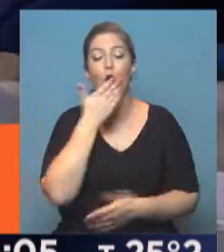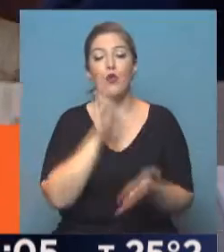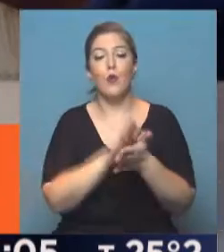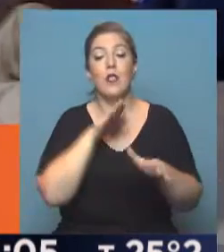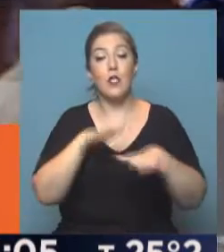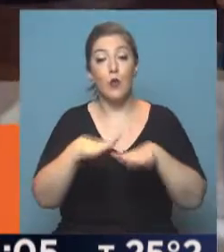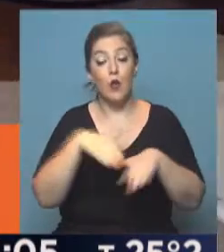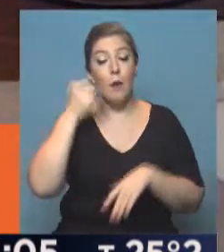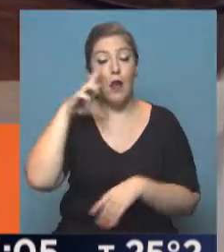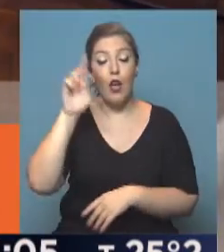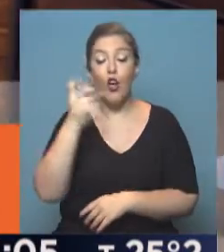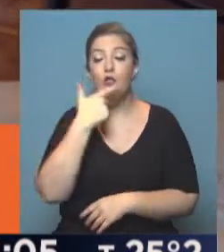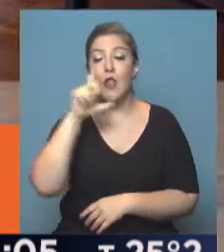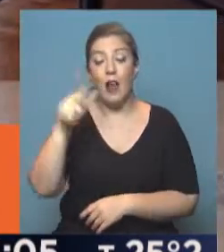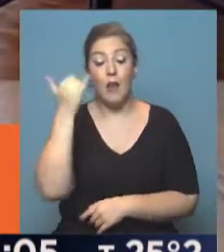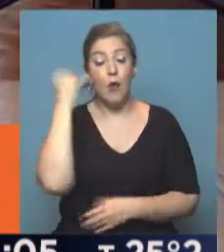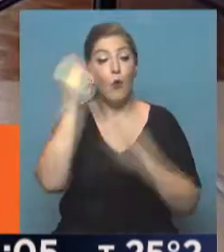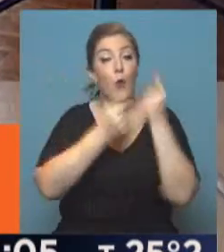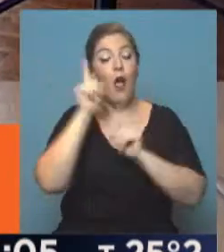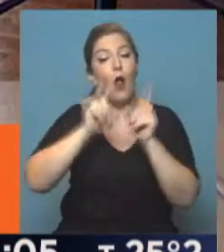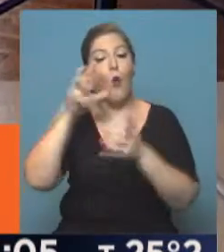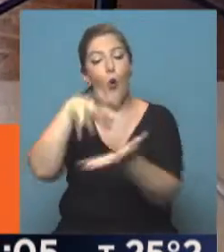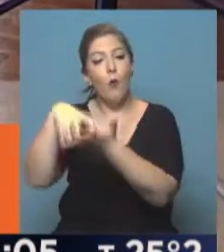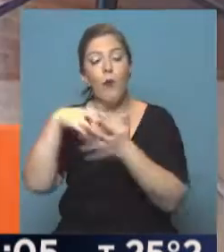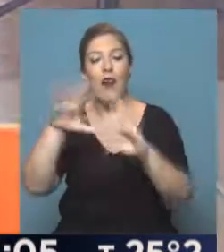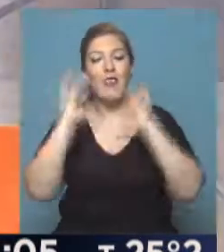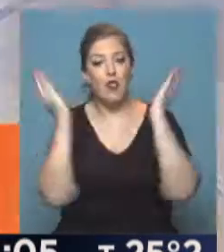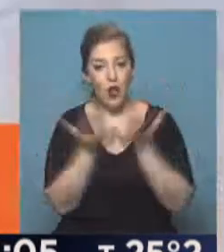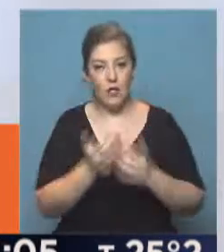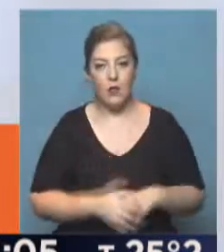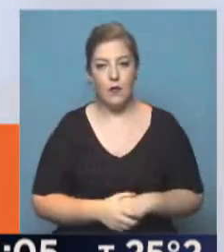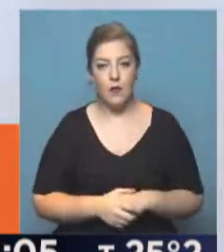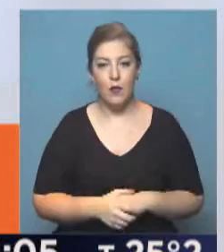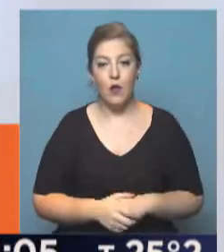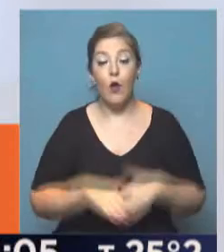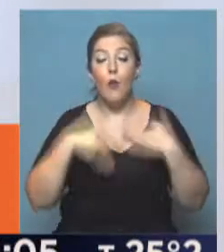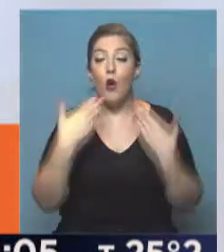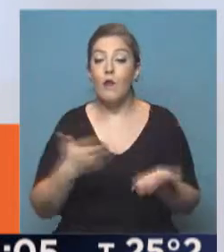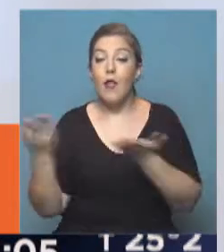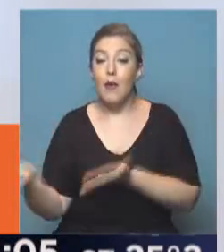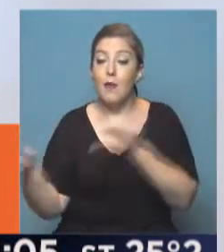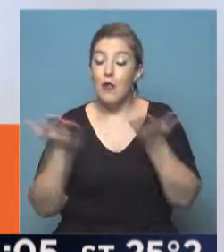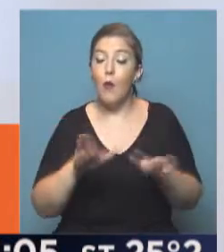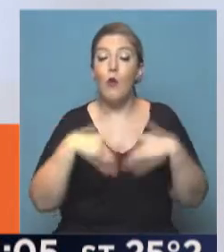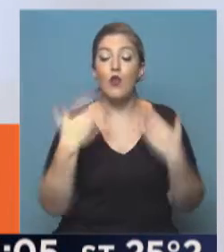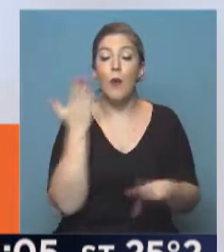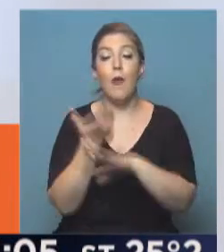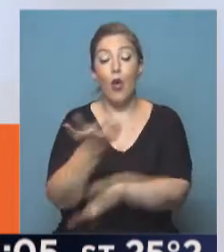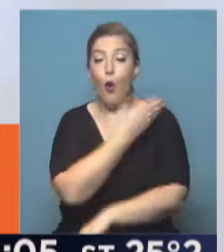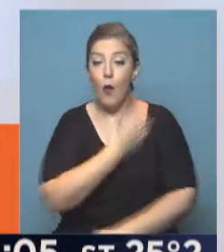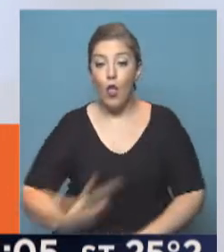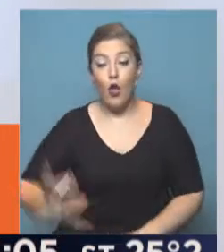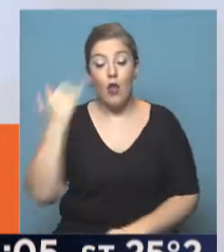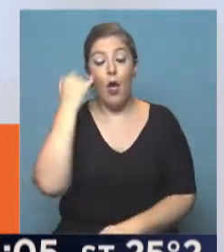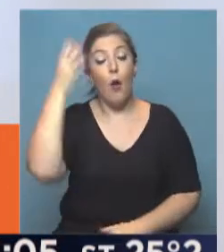situación de Milagros Sala y la preocupación de algunos organismos internacionales. Por eso los hemos invitado, por eso le he pedido al gobernador y al